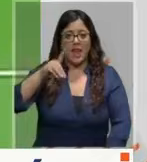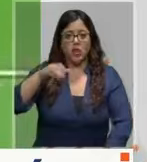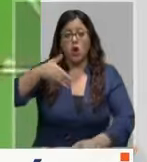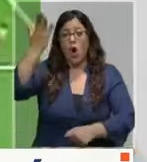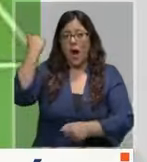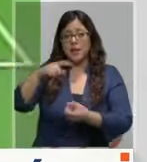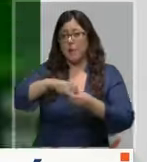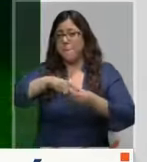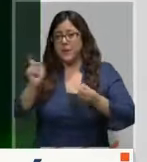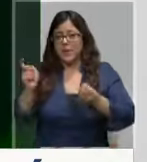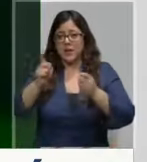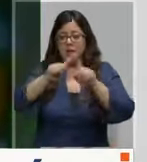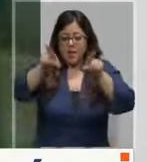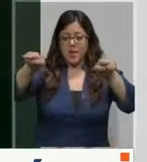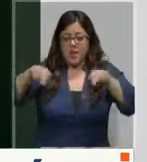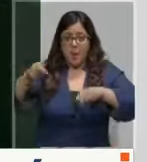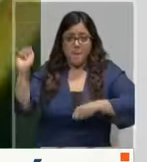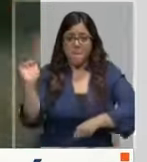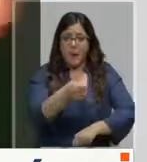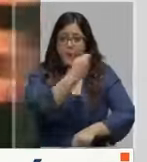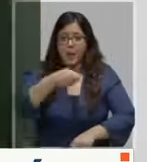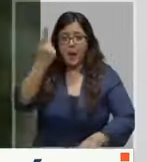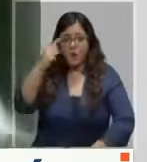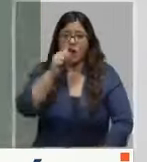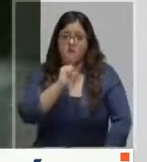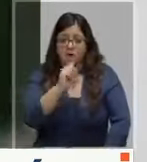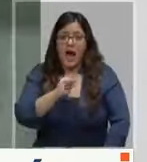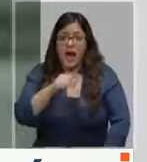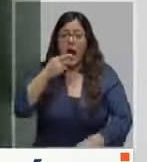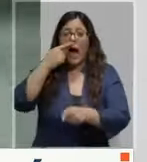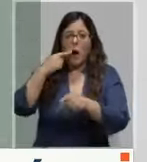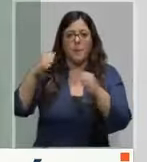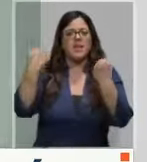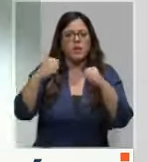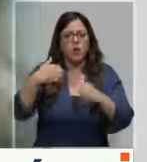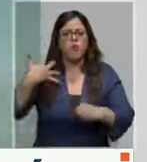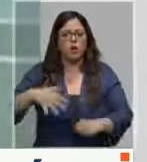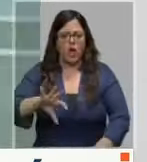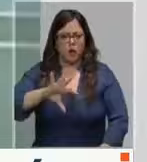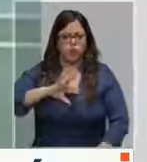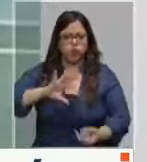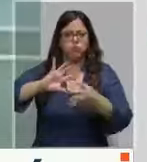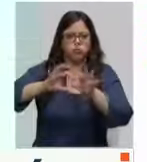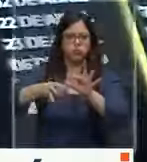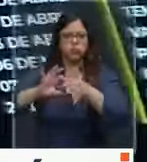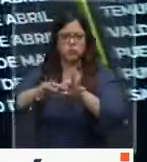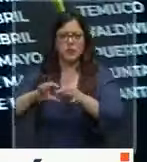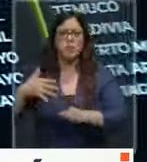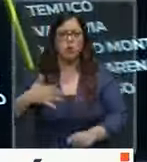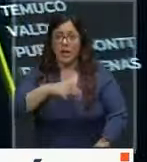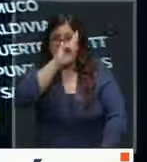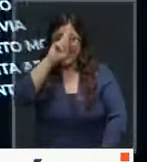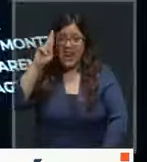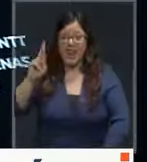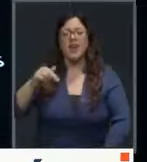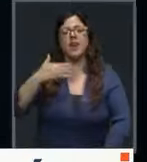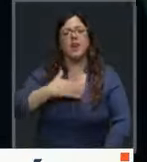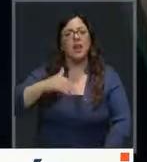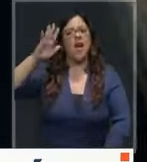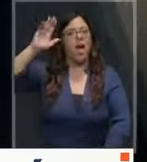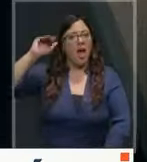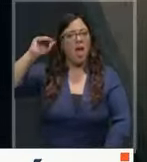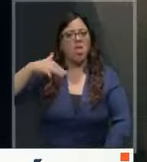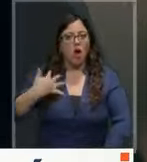de las canchas, pero faltaba ese granito. Deportista destacado, medallista olímpico, el bombardero de la reina quería decir adiós en